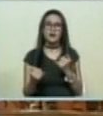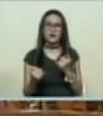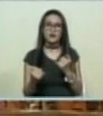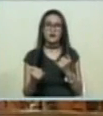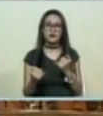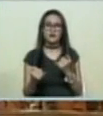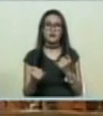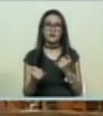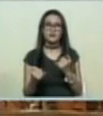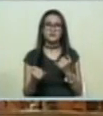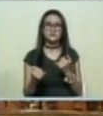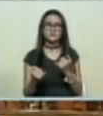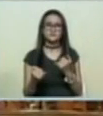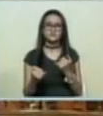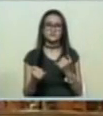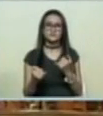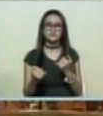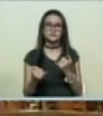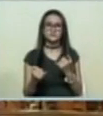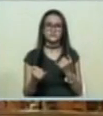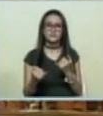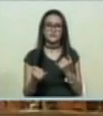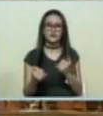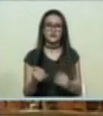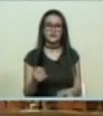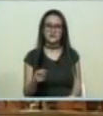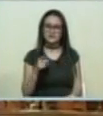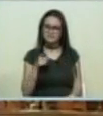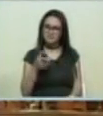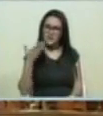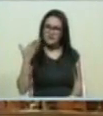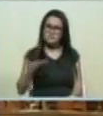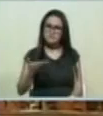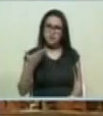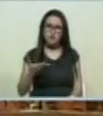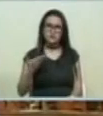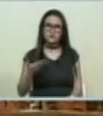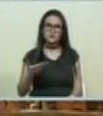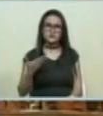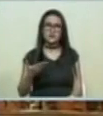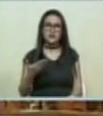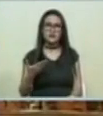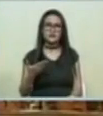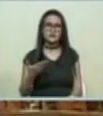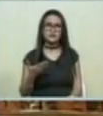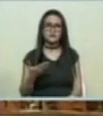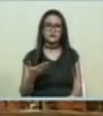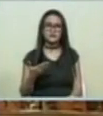Al final del camino, uno de los elementos clave que queda